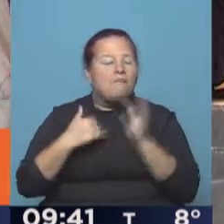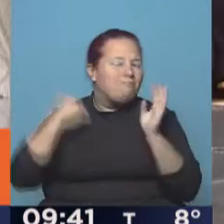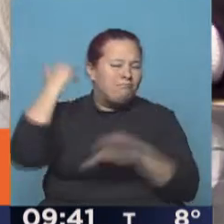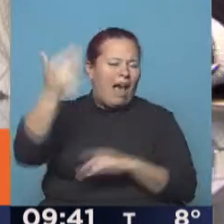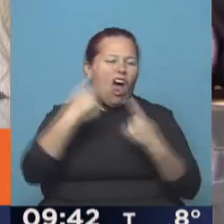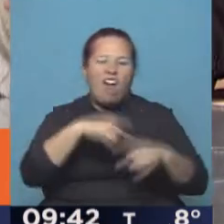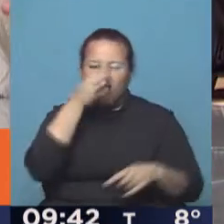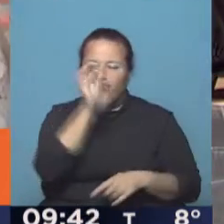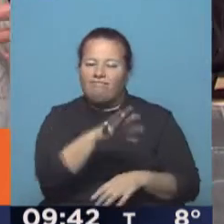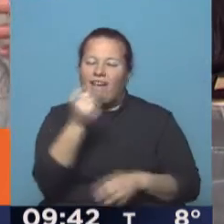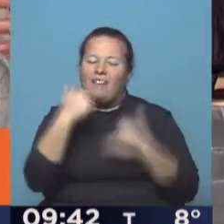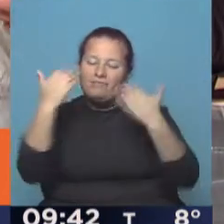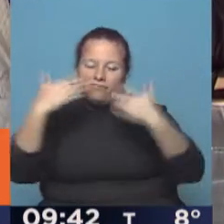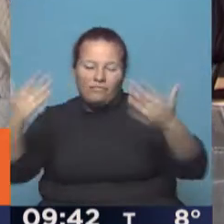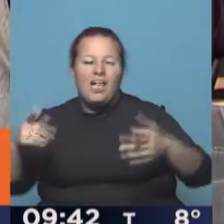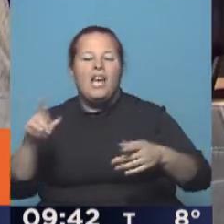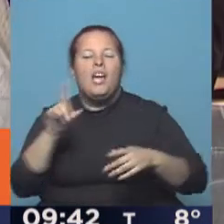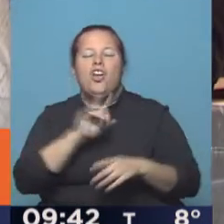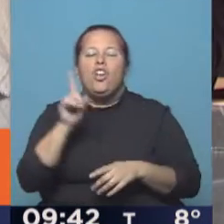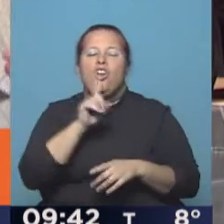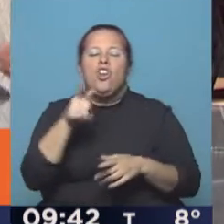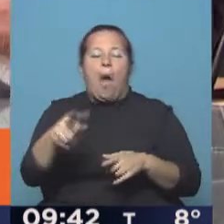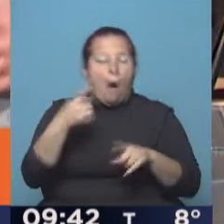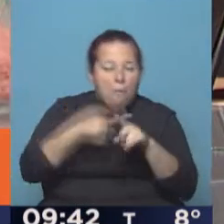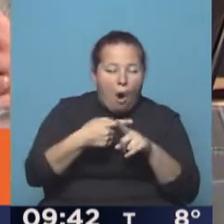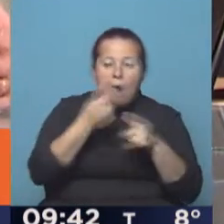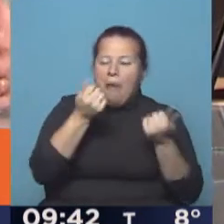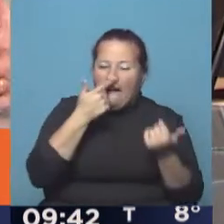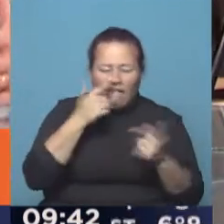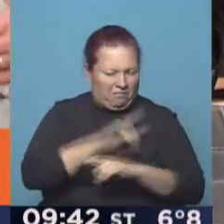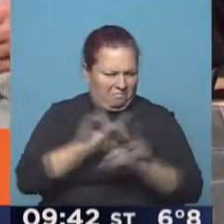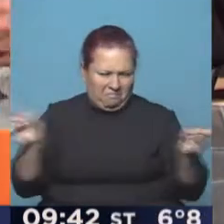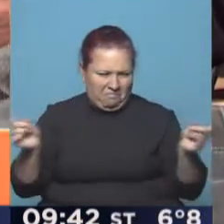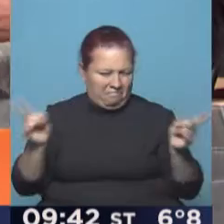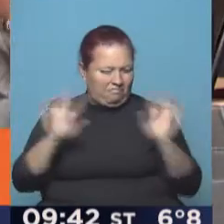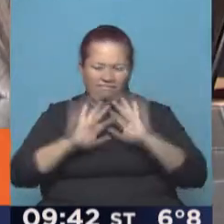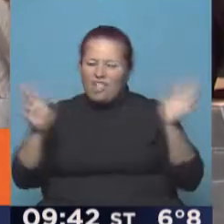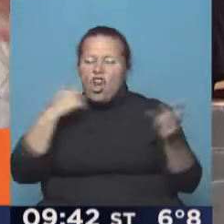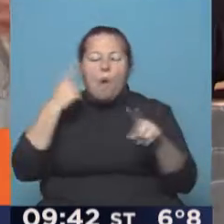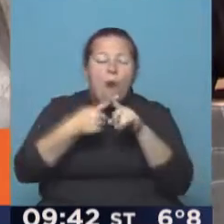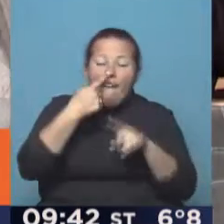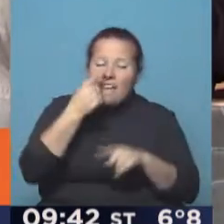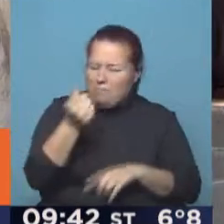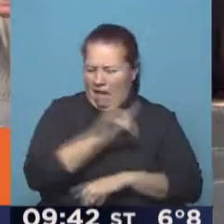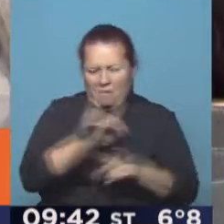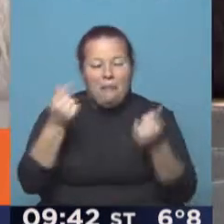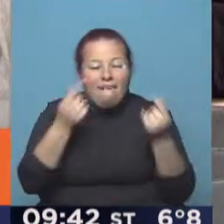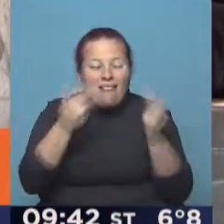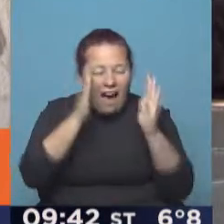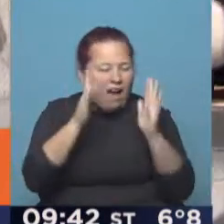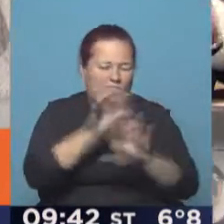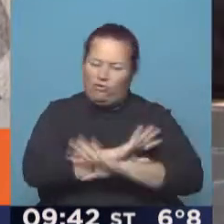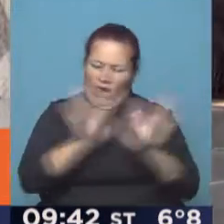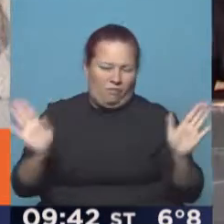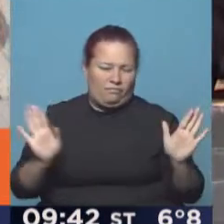bienes materiales, no lo condicionó la plata, no vivía por la plata, para la plata, de la